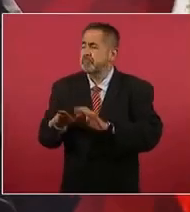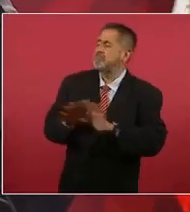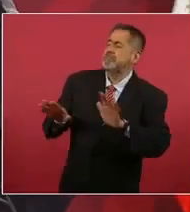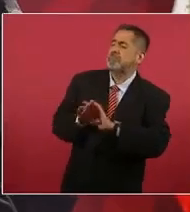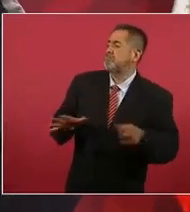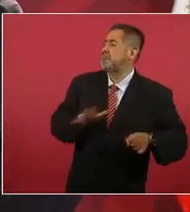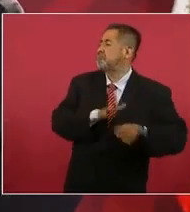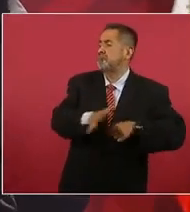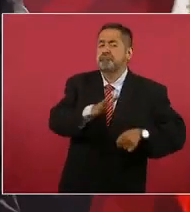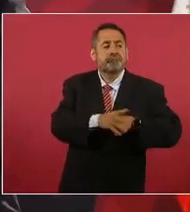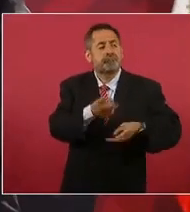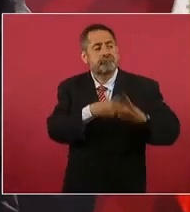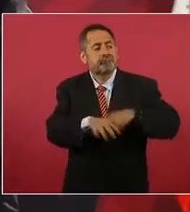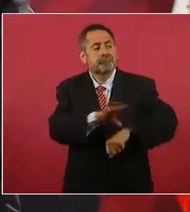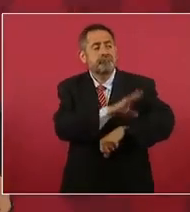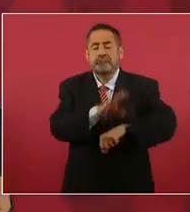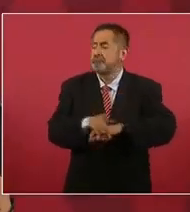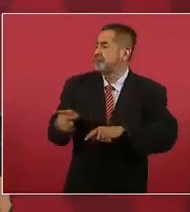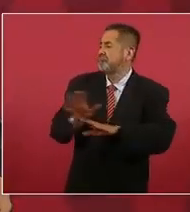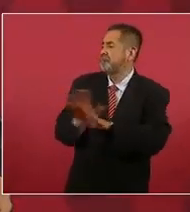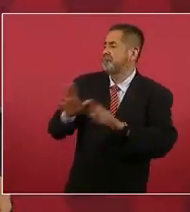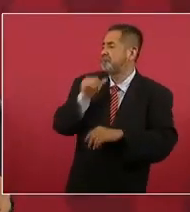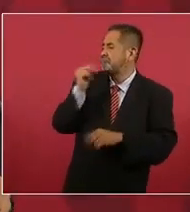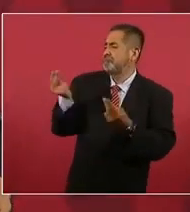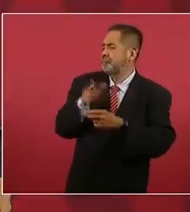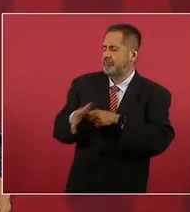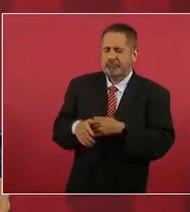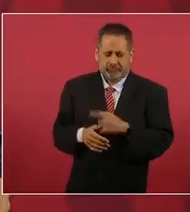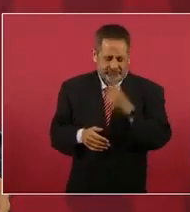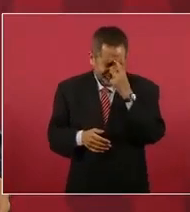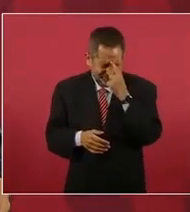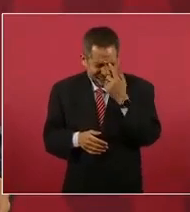porque ya venían los carros eléctricos.